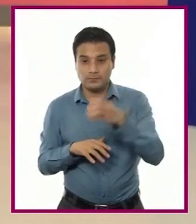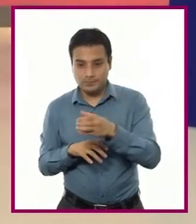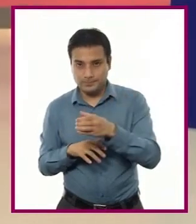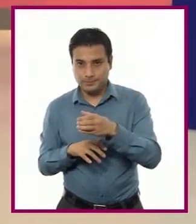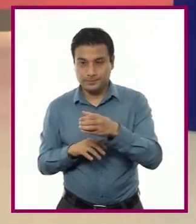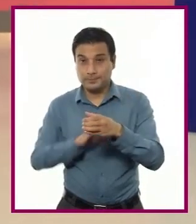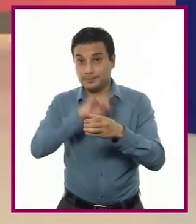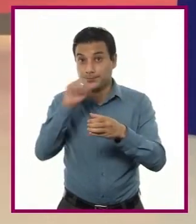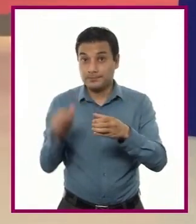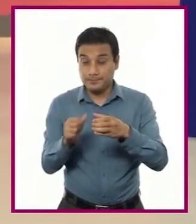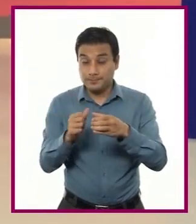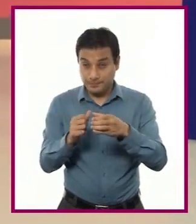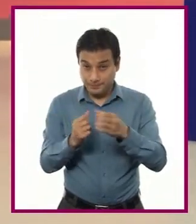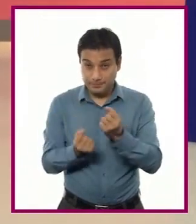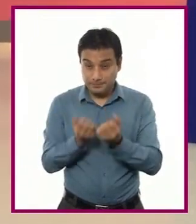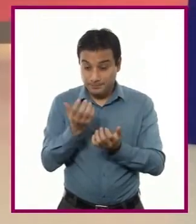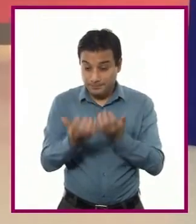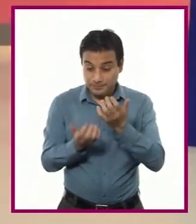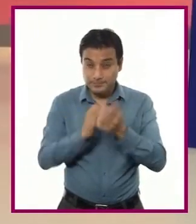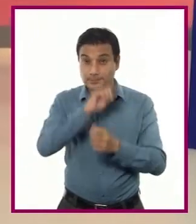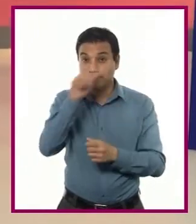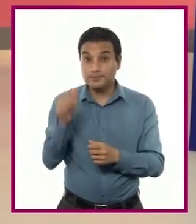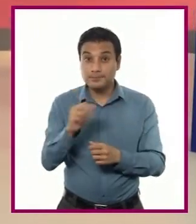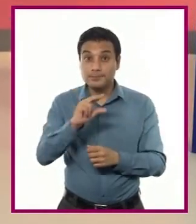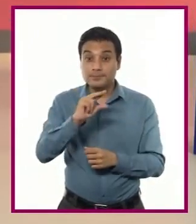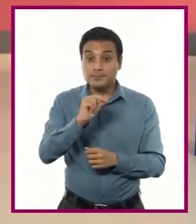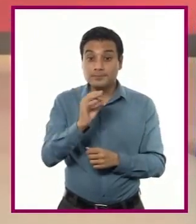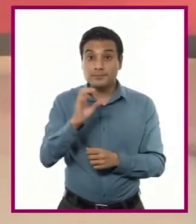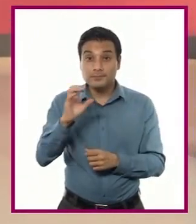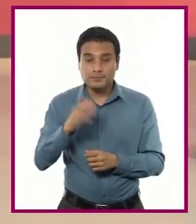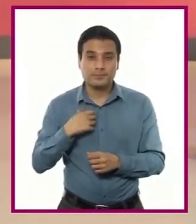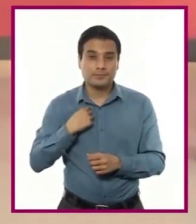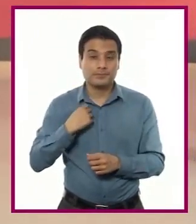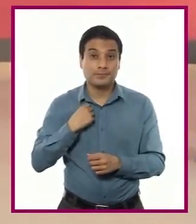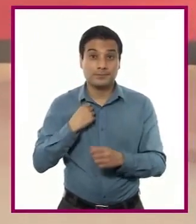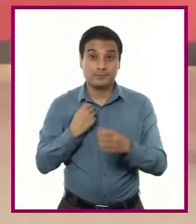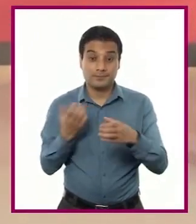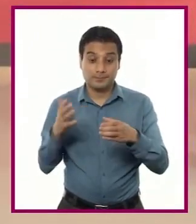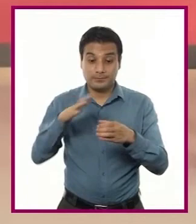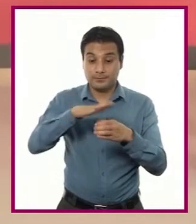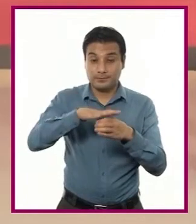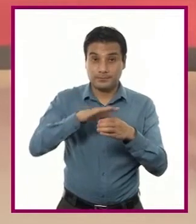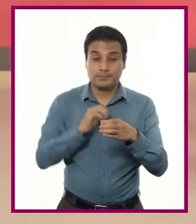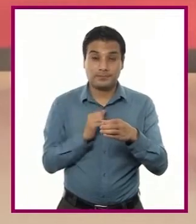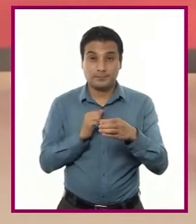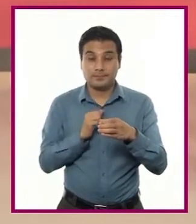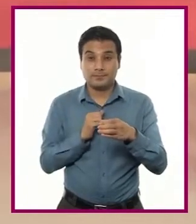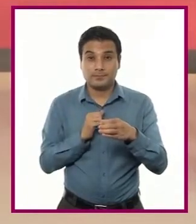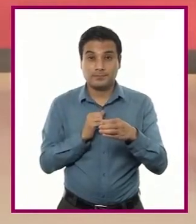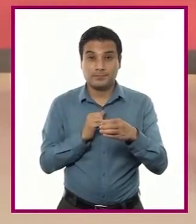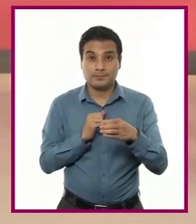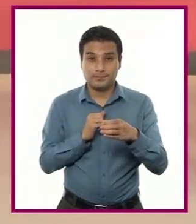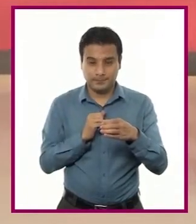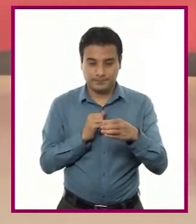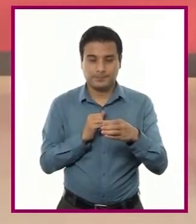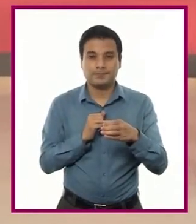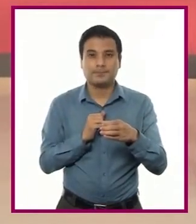a los 80 grados centígrados, se colocó un paño humedecido en la parte superior del frasco para